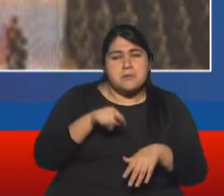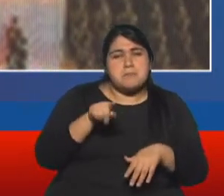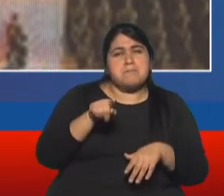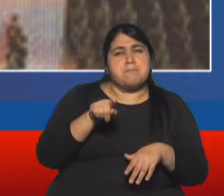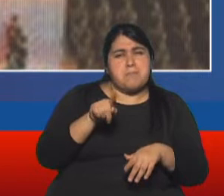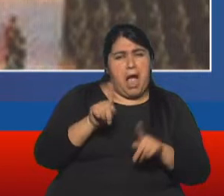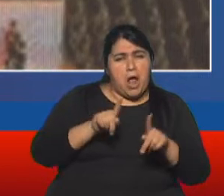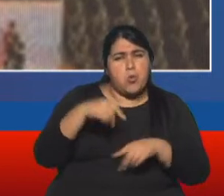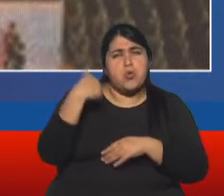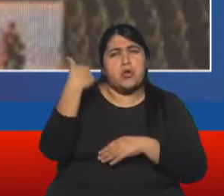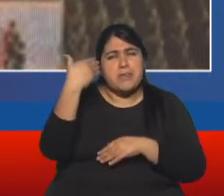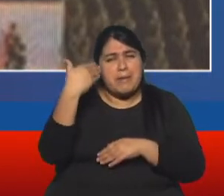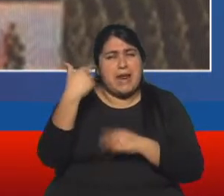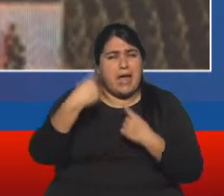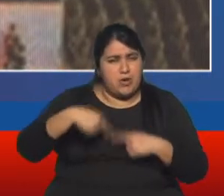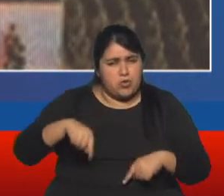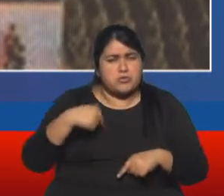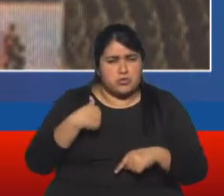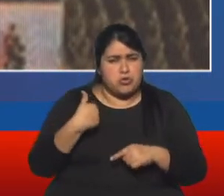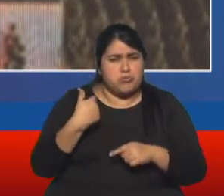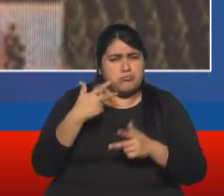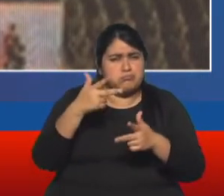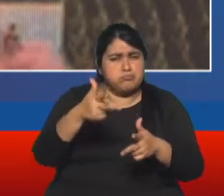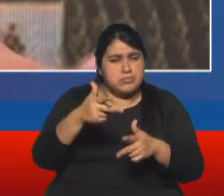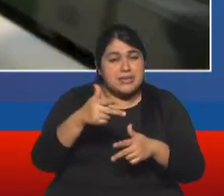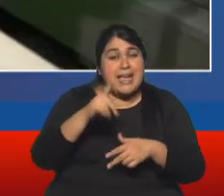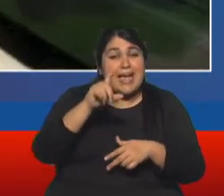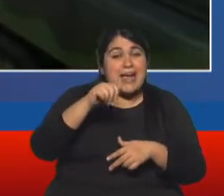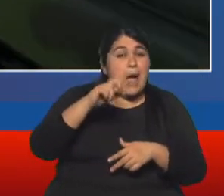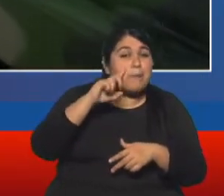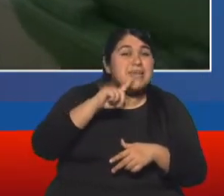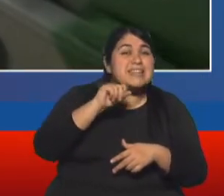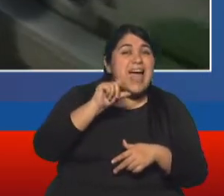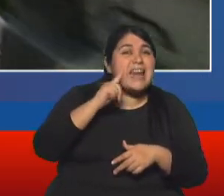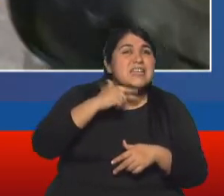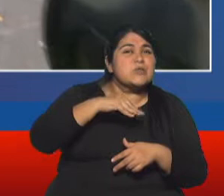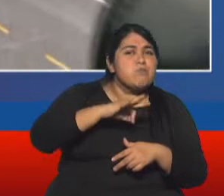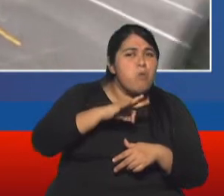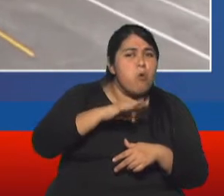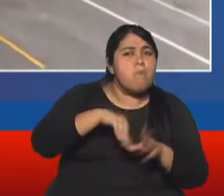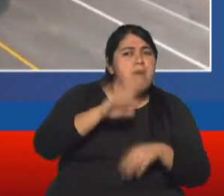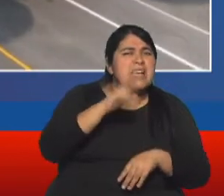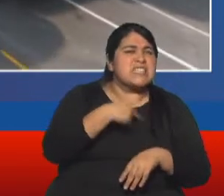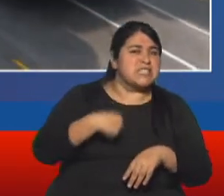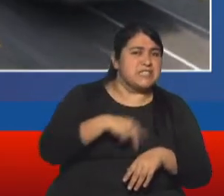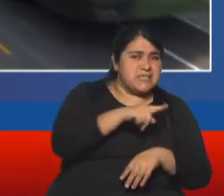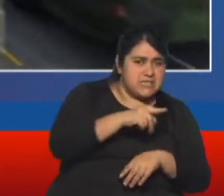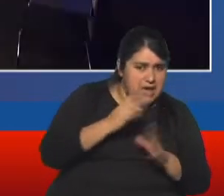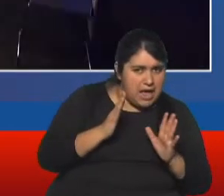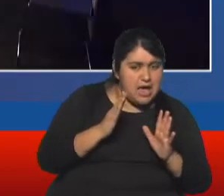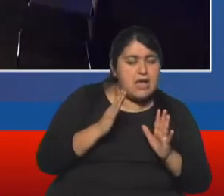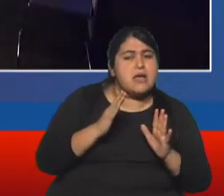algunos seminarios he planteado que de alguna manera el capitalismo existía en China antes que el capitalismo fuera una racionalización